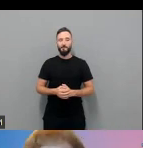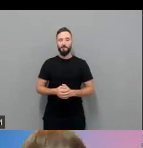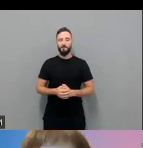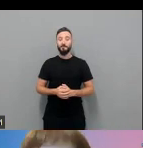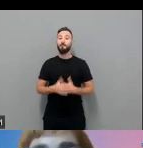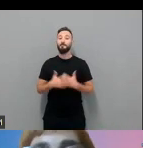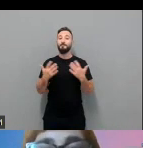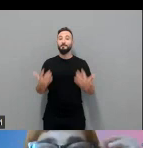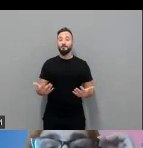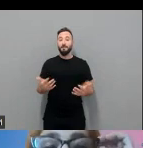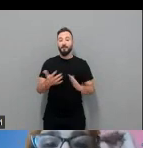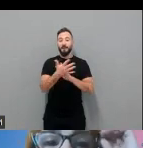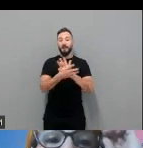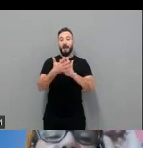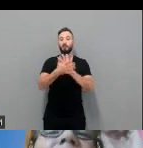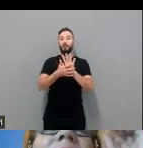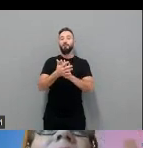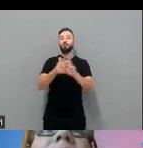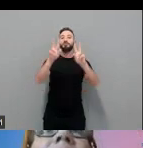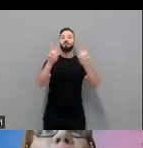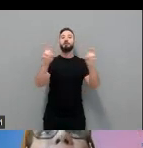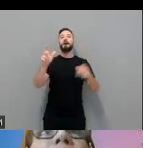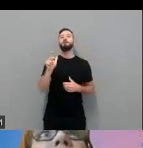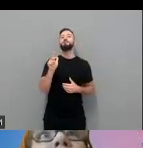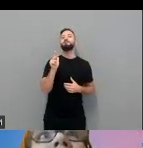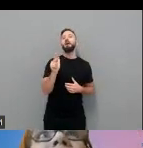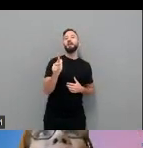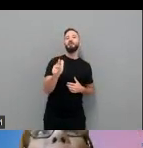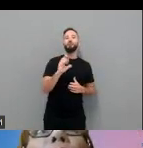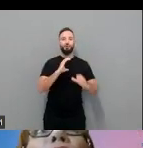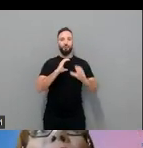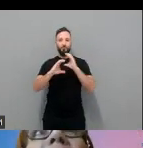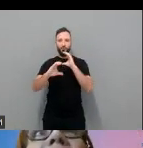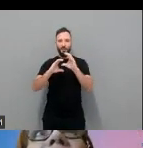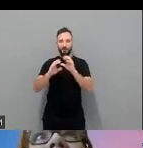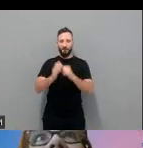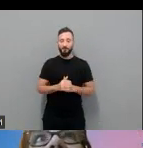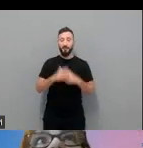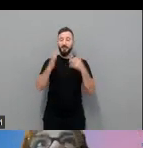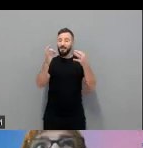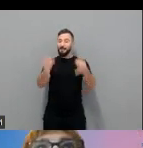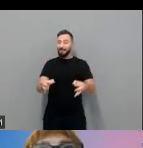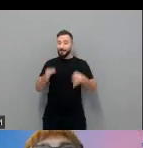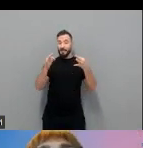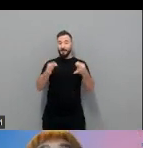Bueno, hablamos de derecho a la comunicación y yo siempre lo que trato de aproximar es que